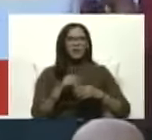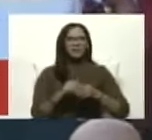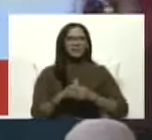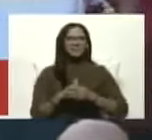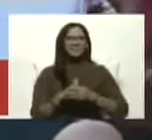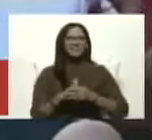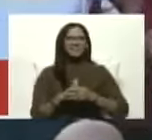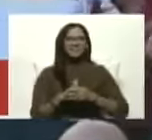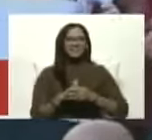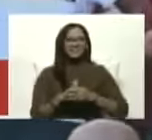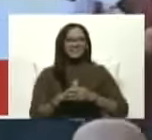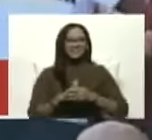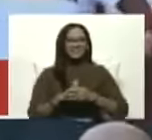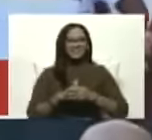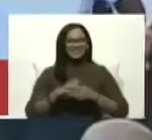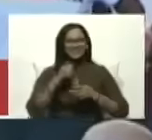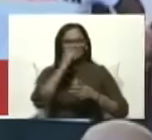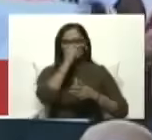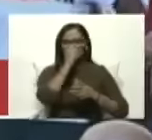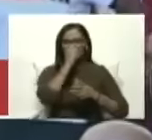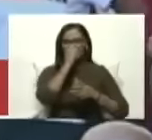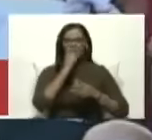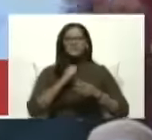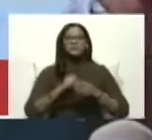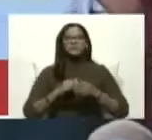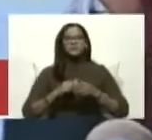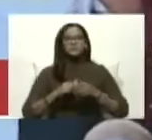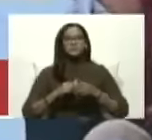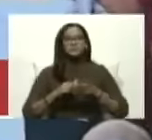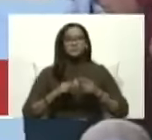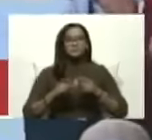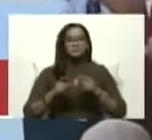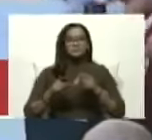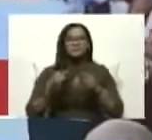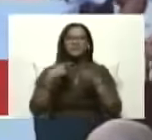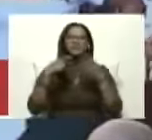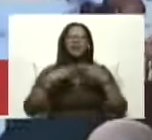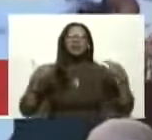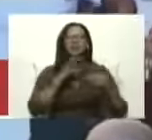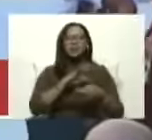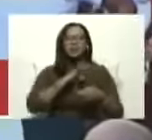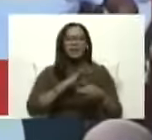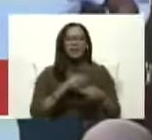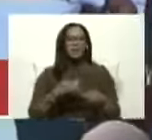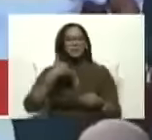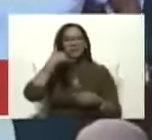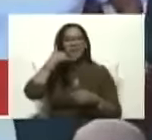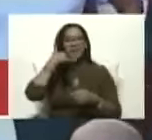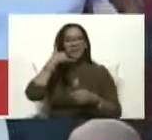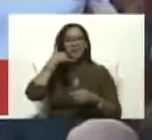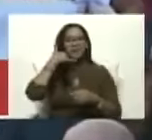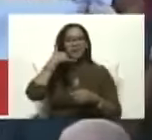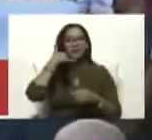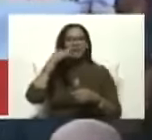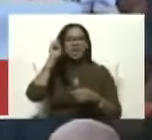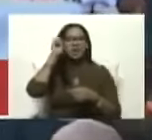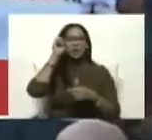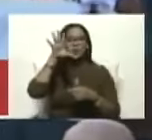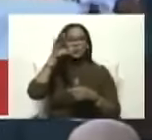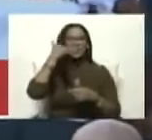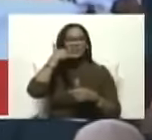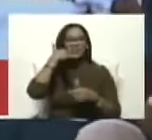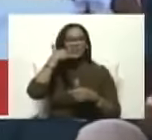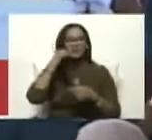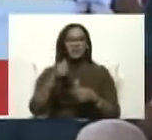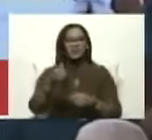no. Mejor Tinder no. En todas las demás sí. Entonces vamos a sacar los teléfonos. Prendemos la luz de los teléfonos y